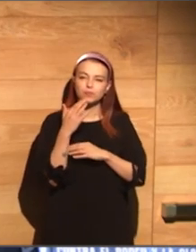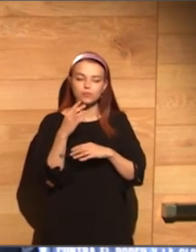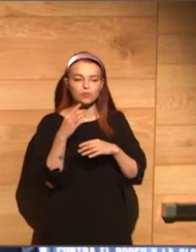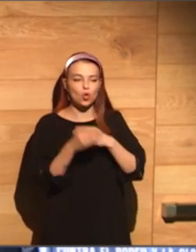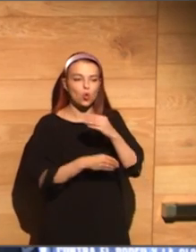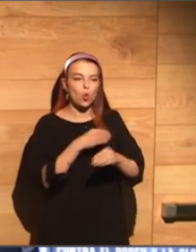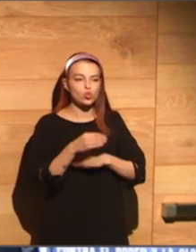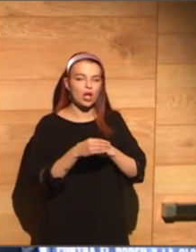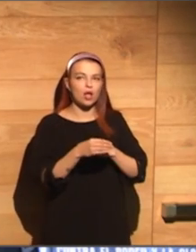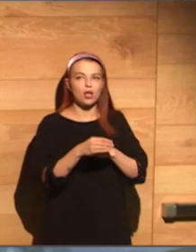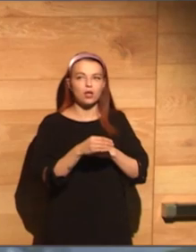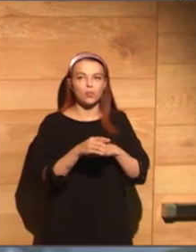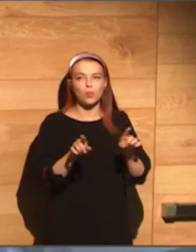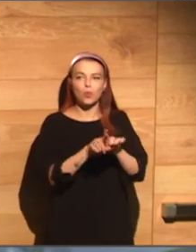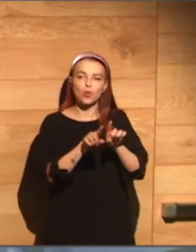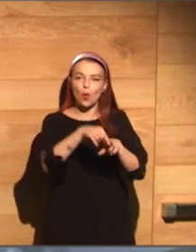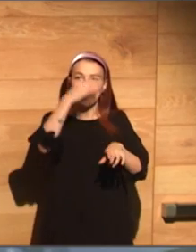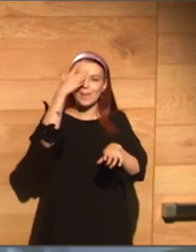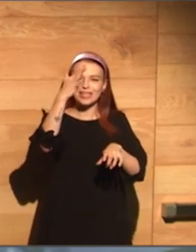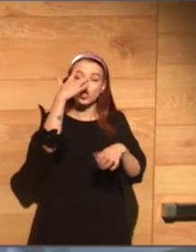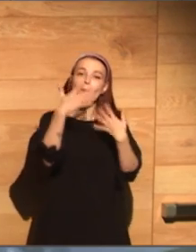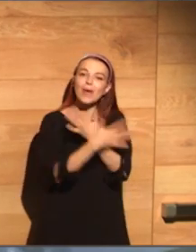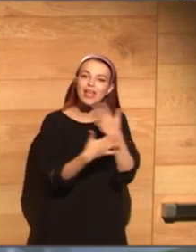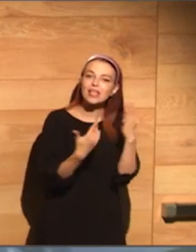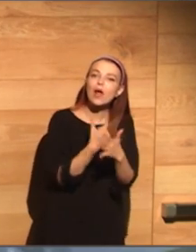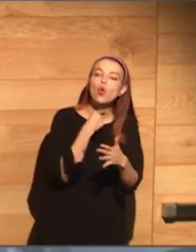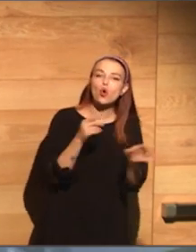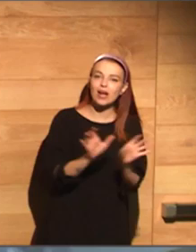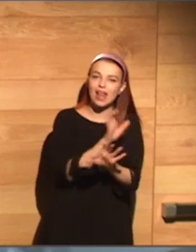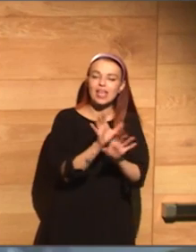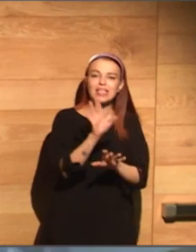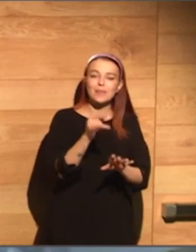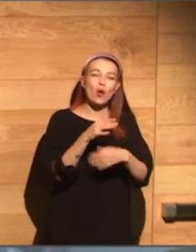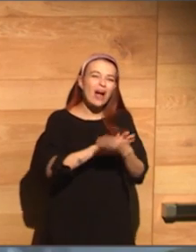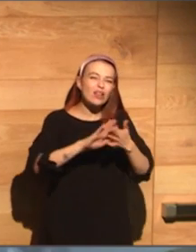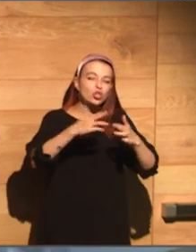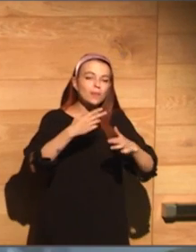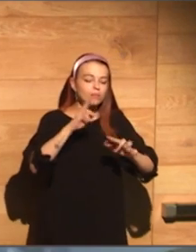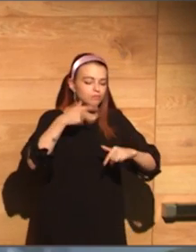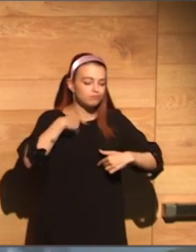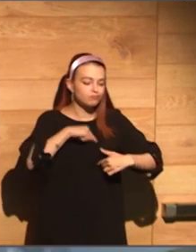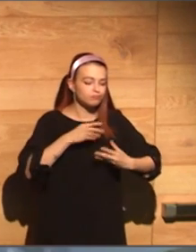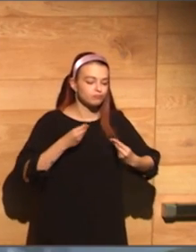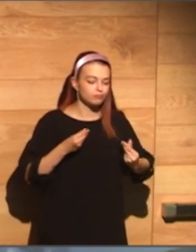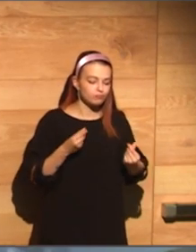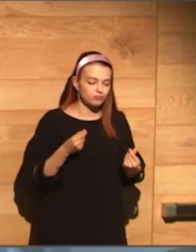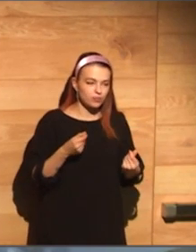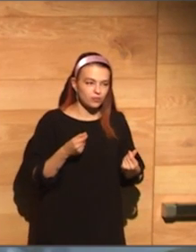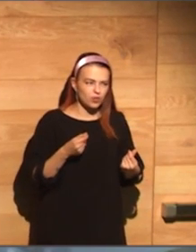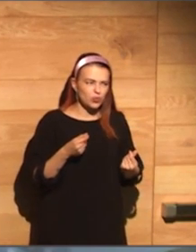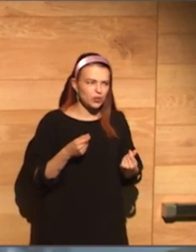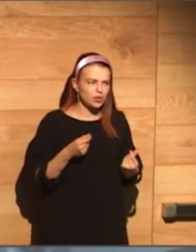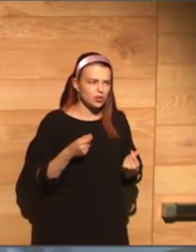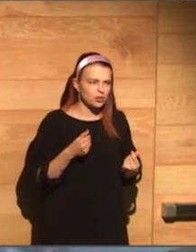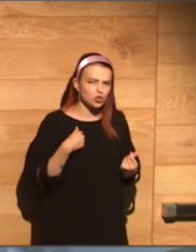mística, con cachondeo, evidentemente, pero hablando de esa sensación que él notaba de que las cosas le resultaban extrañamente